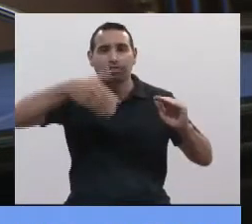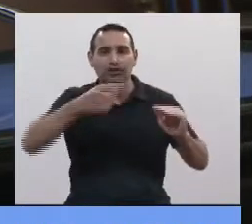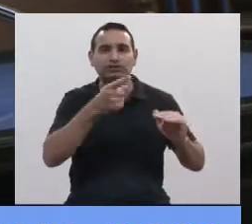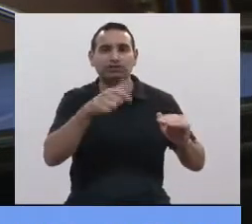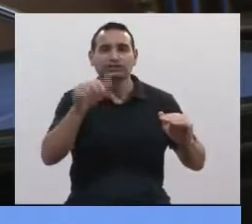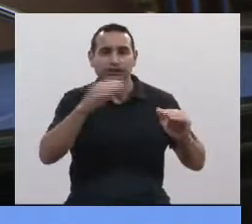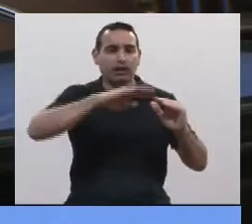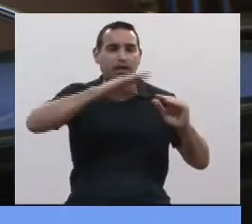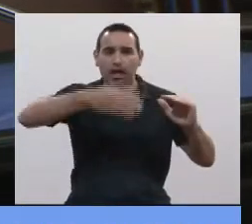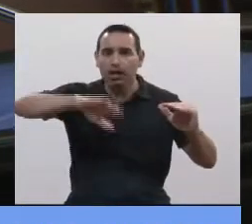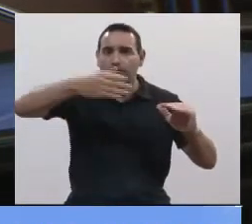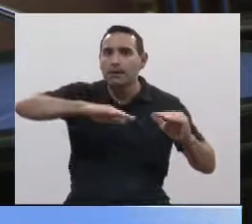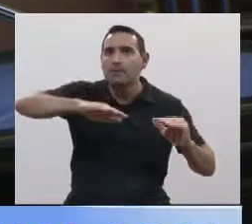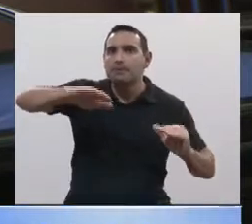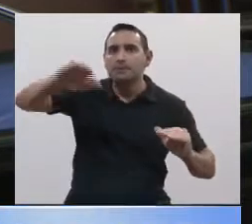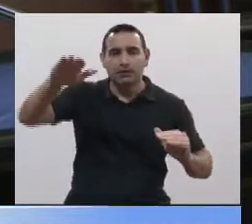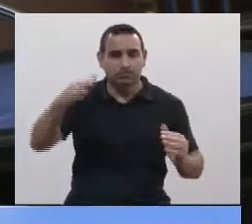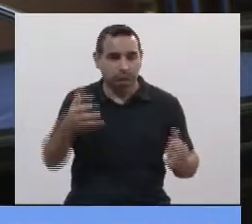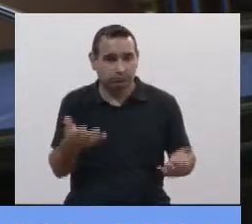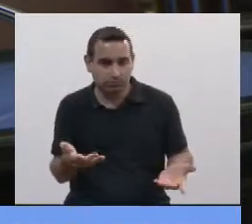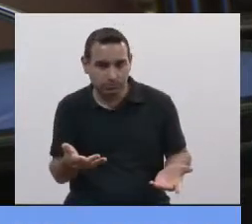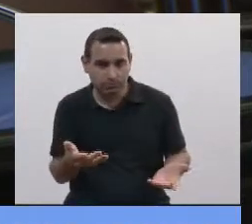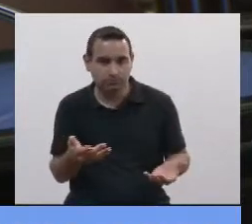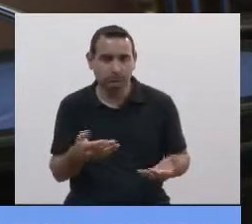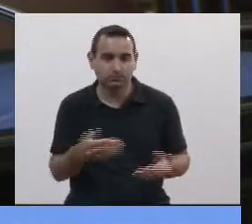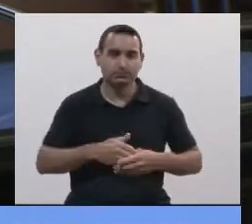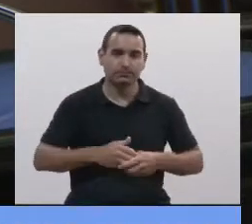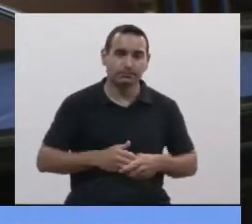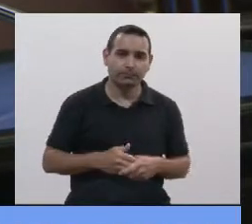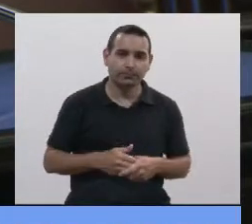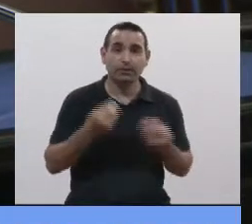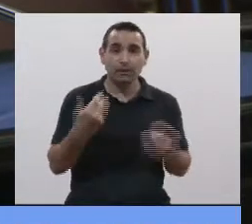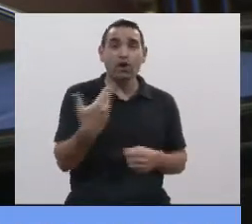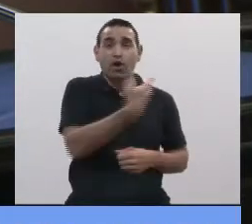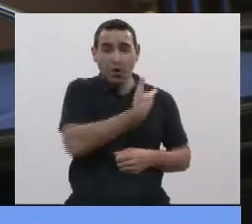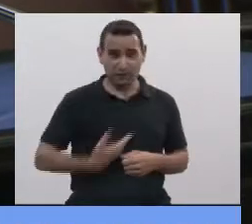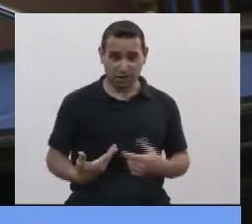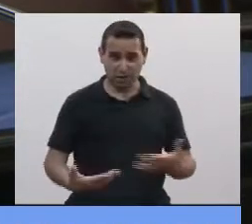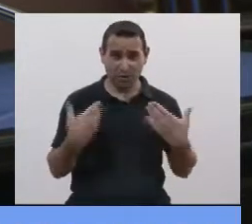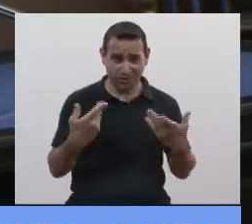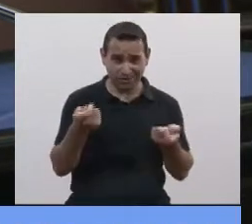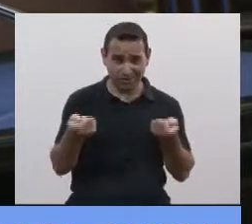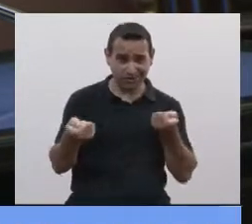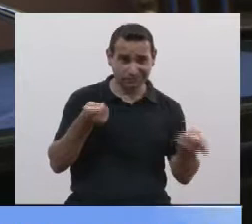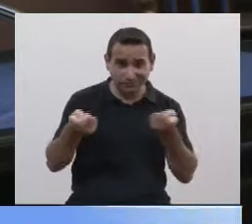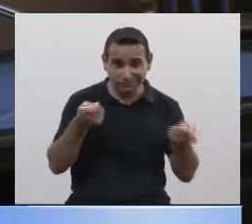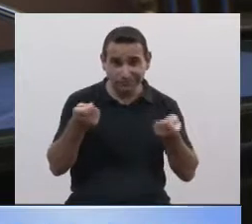subiendo. Por creer que se maneja, que el Estado puede manejar